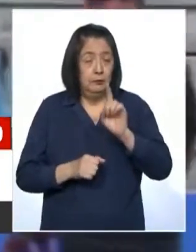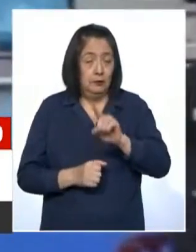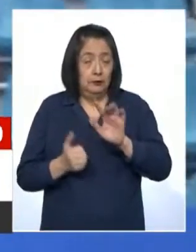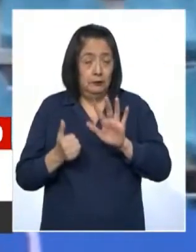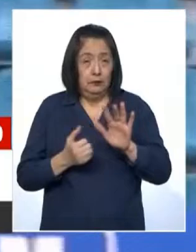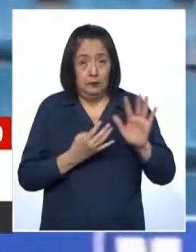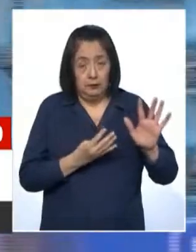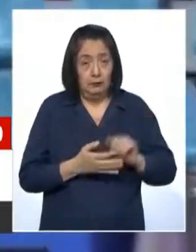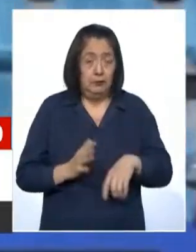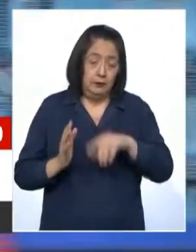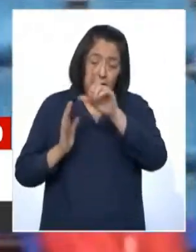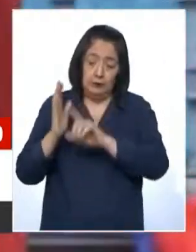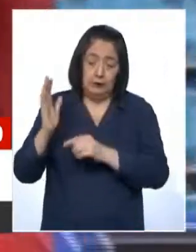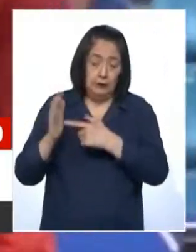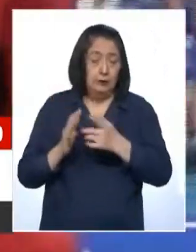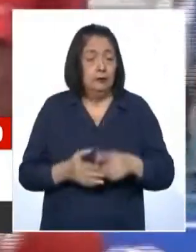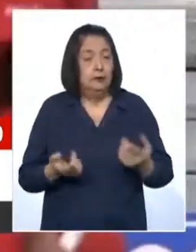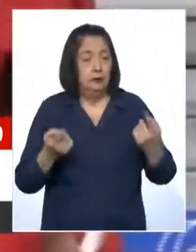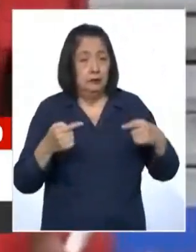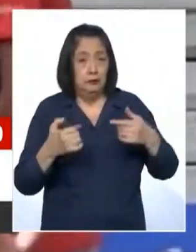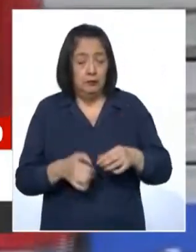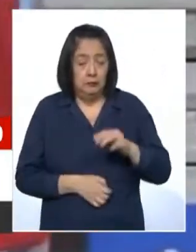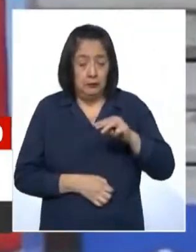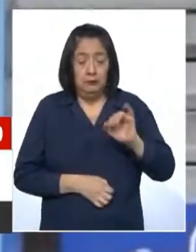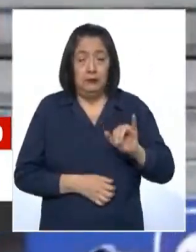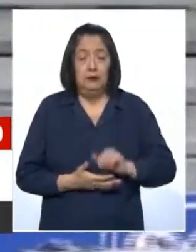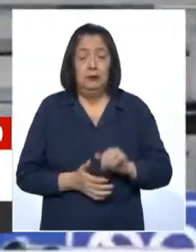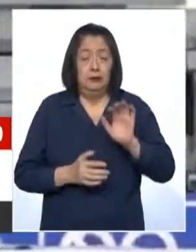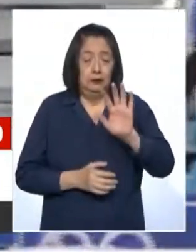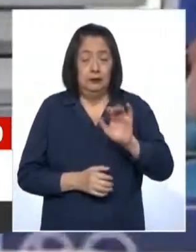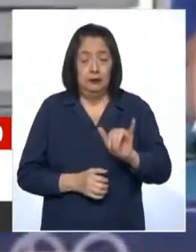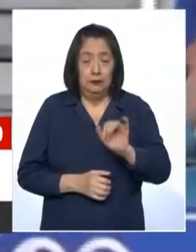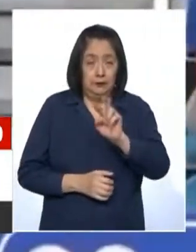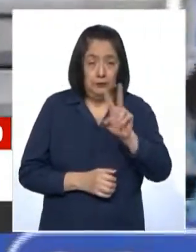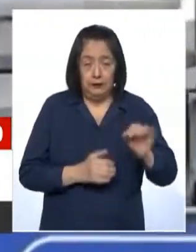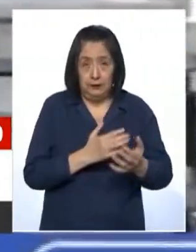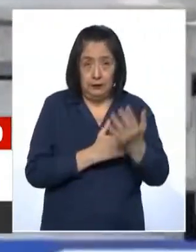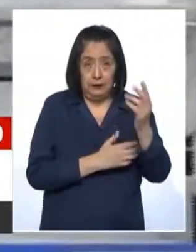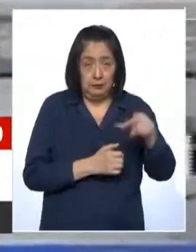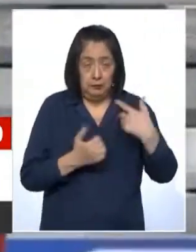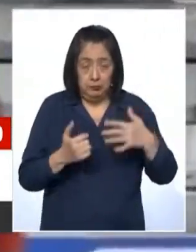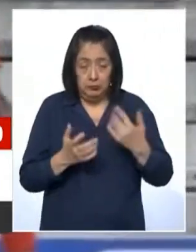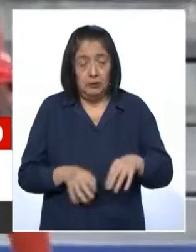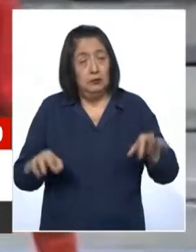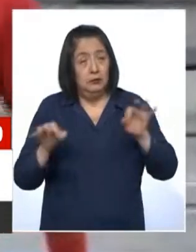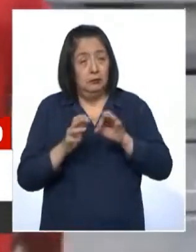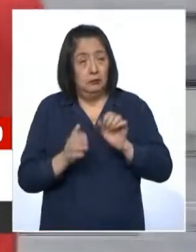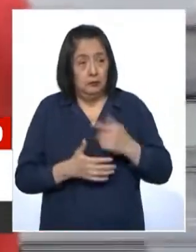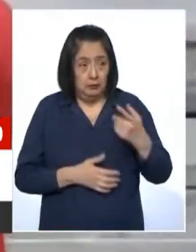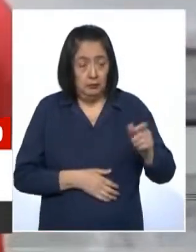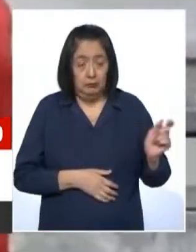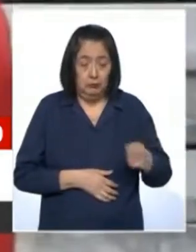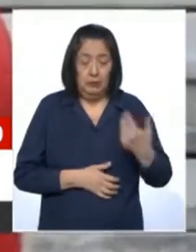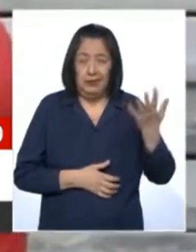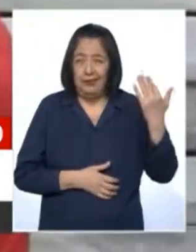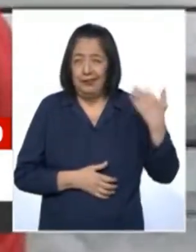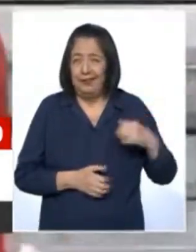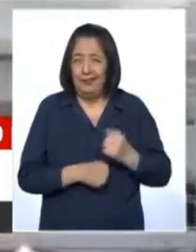169 del ATP. Encuentro programado para este miércoles a las 5:20 de la mañana. Dato importante, que Varías ya lo ha vencido